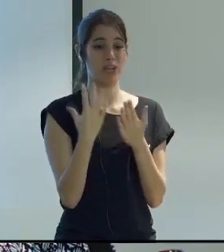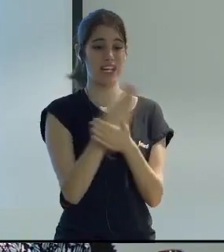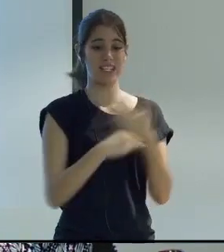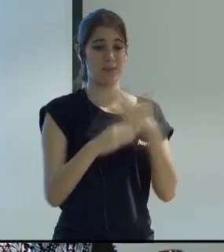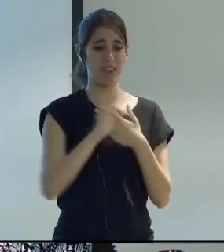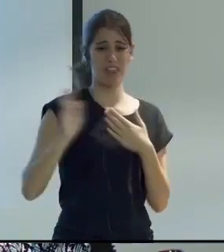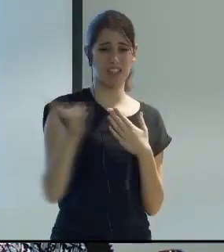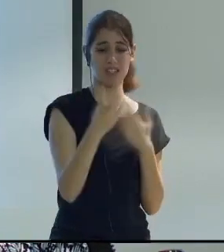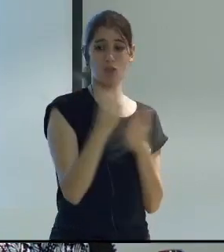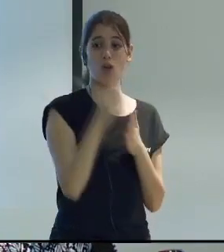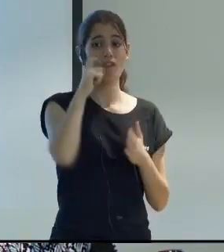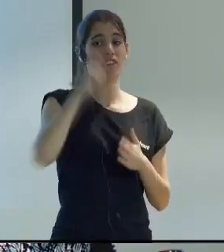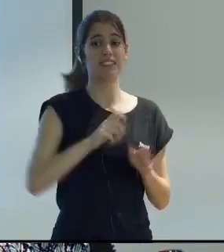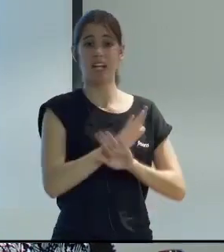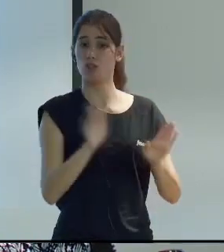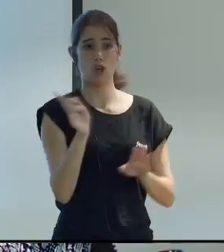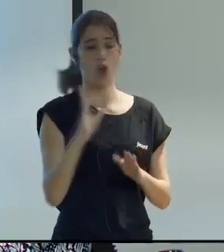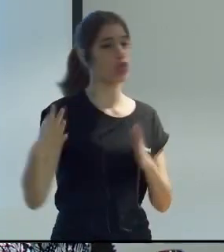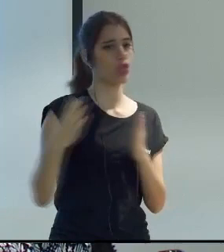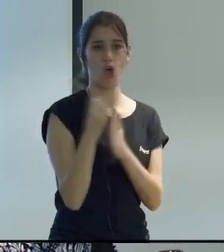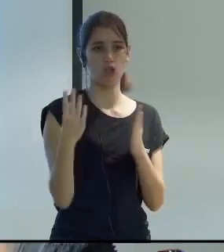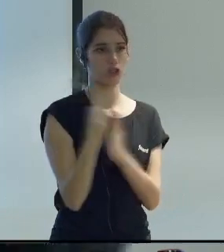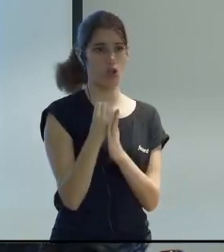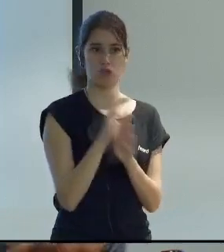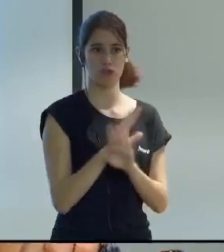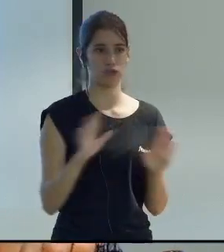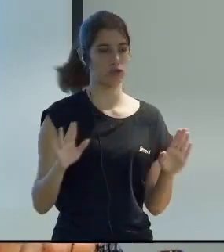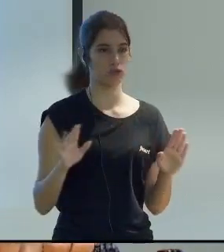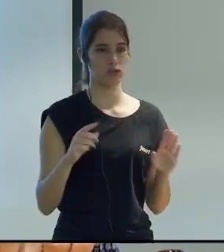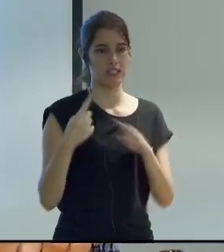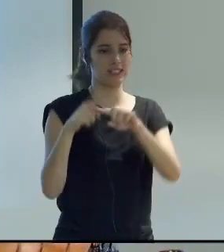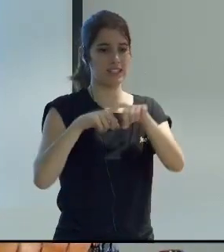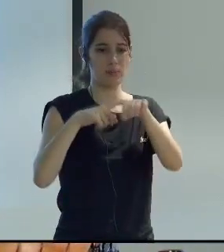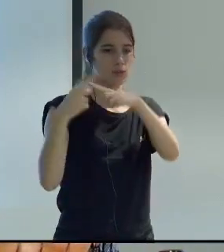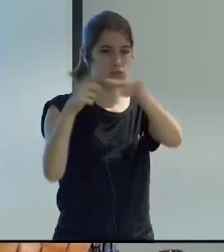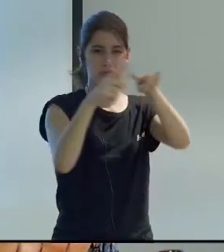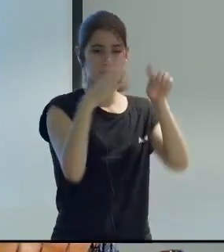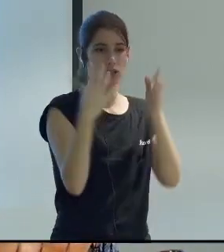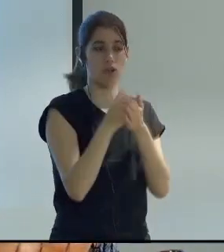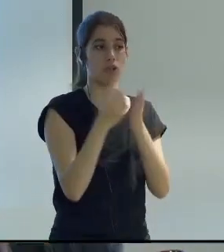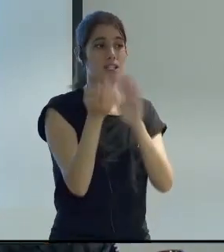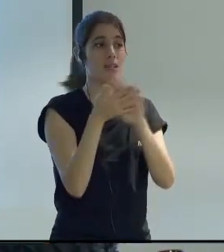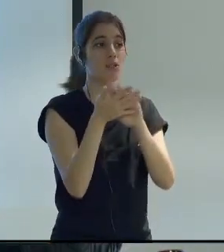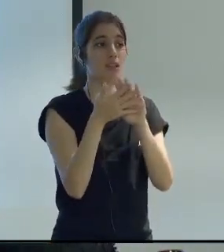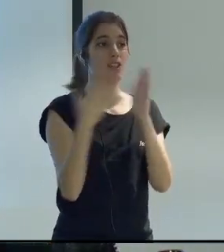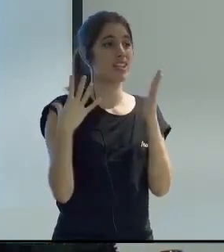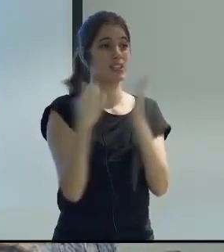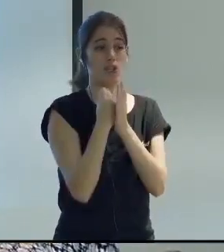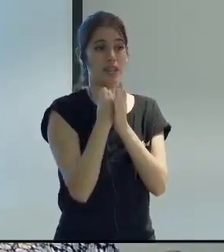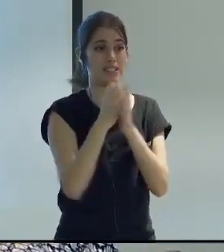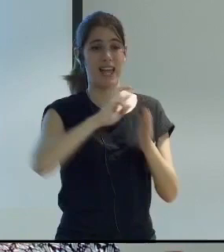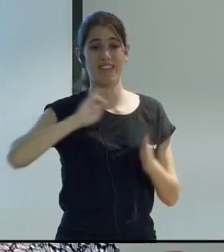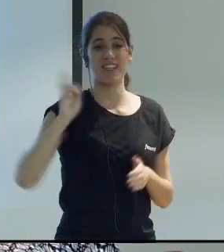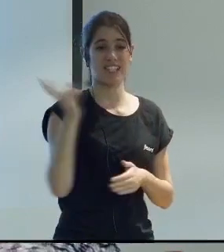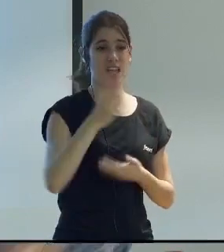discapacidades, no solo las físicas, sino todas. Estamos hablando de toda la